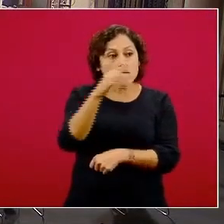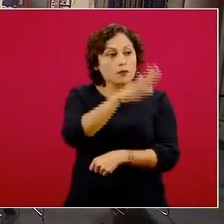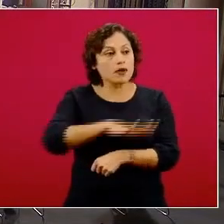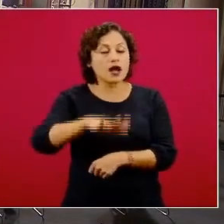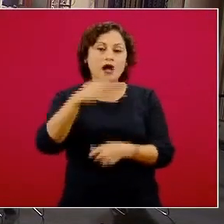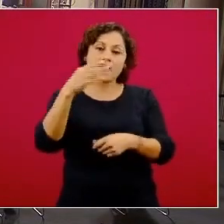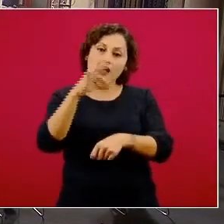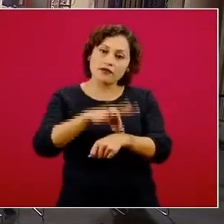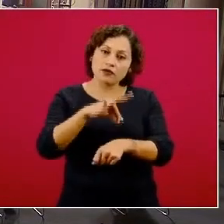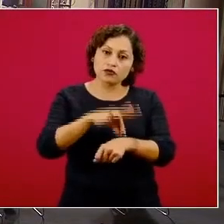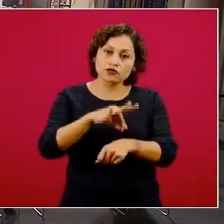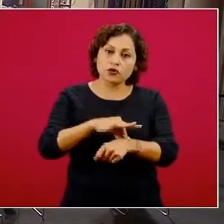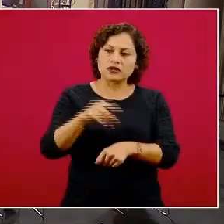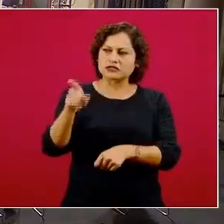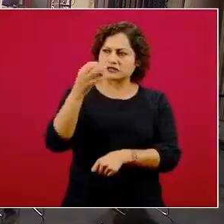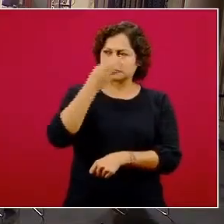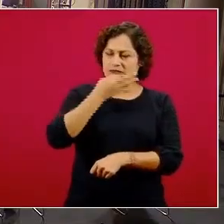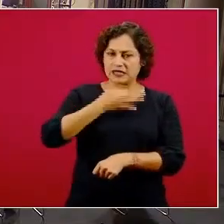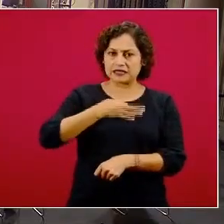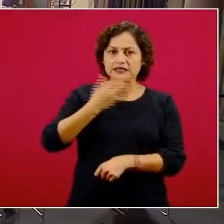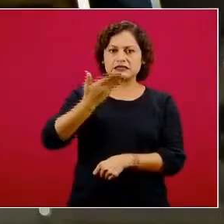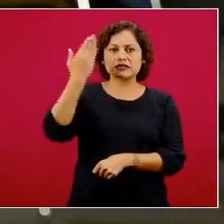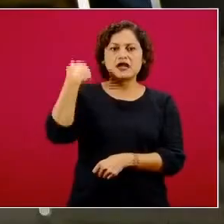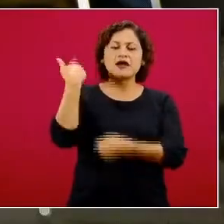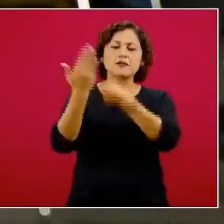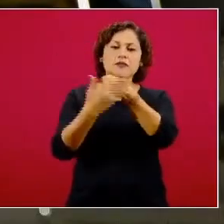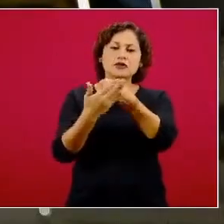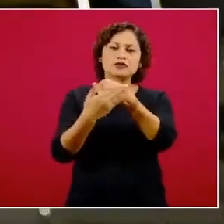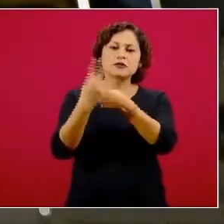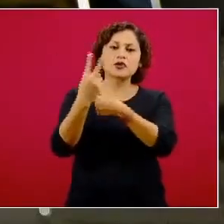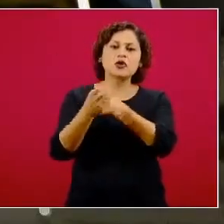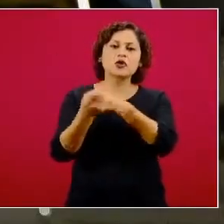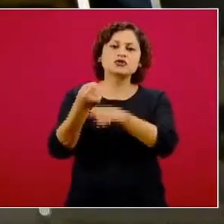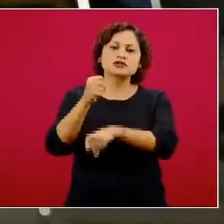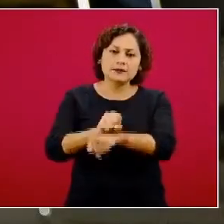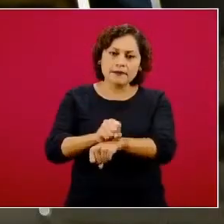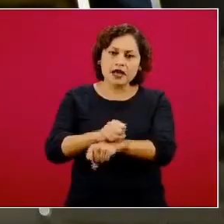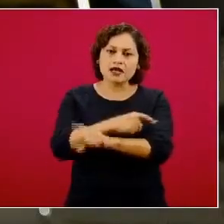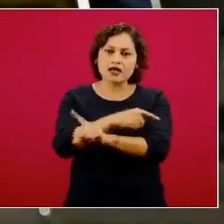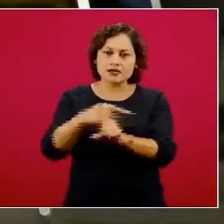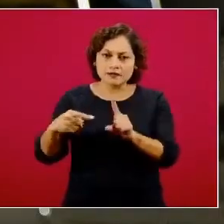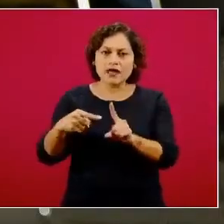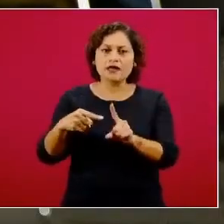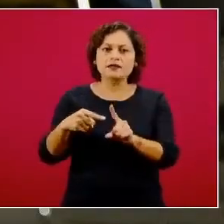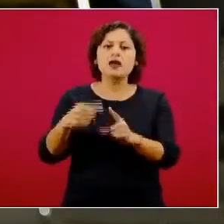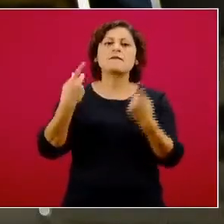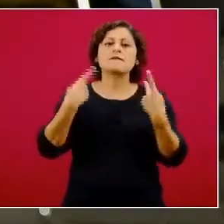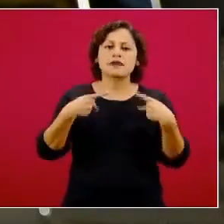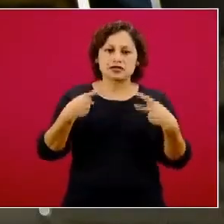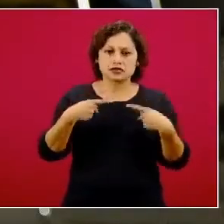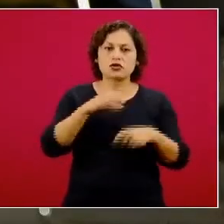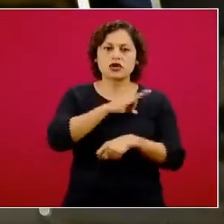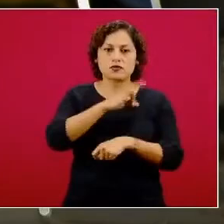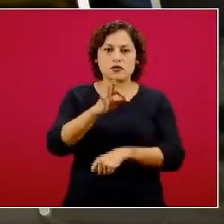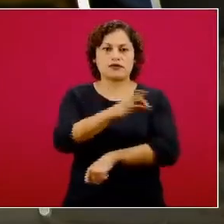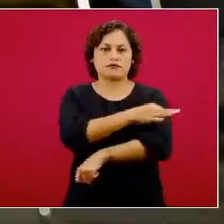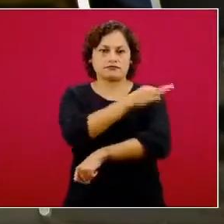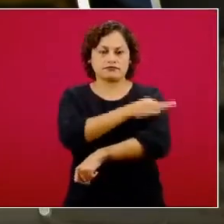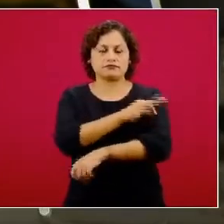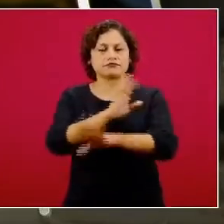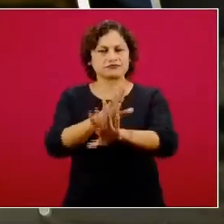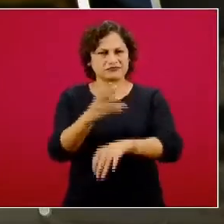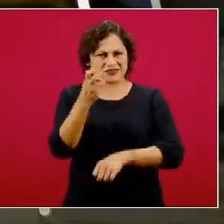explican que hasta dentro de 2 semanas, semana y media, 2 semanas, podrían estar aplicándose a los derechohabientes. ¿Esto no afecta la estrategia